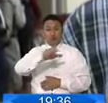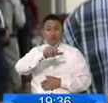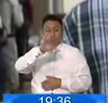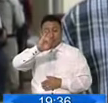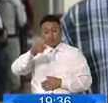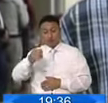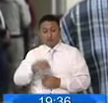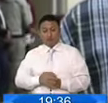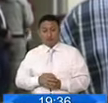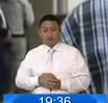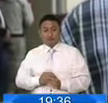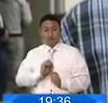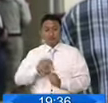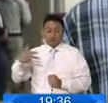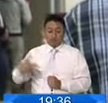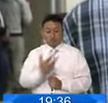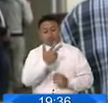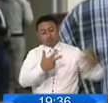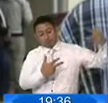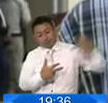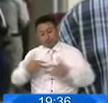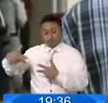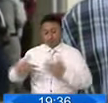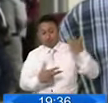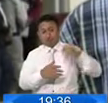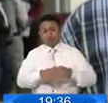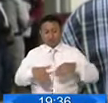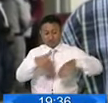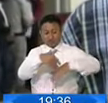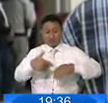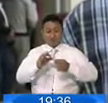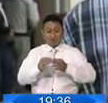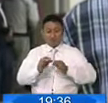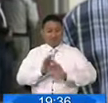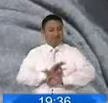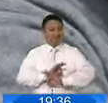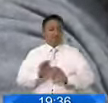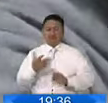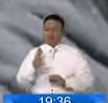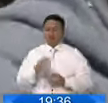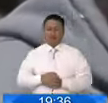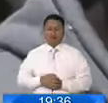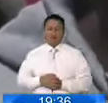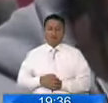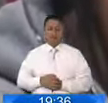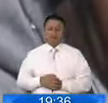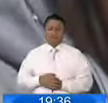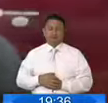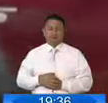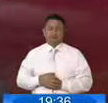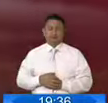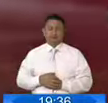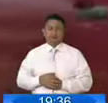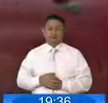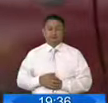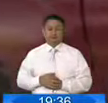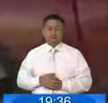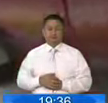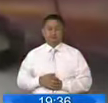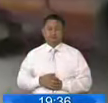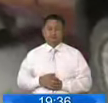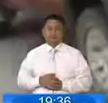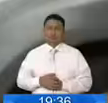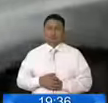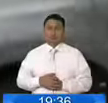los días jueves bajan y la carretera no hay mantenimiento la verdad desde la provincia del carchi informa